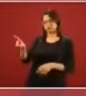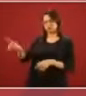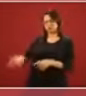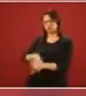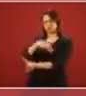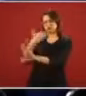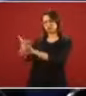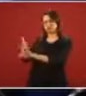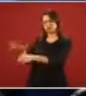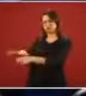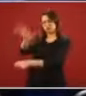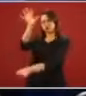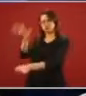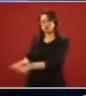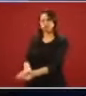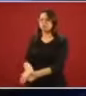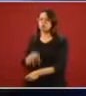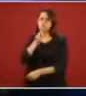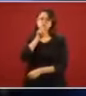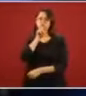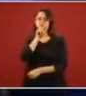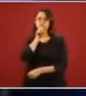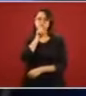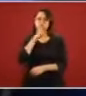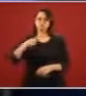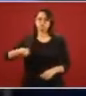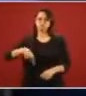que no nos confundan.